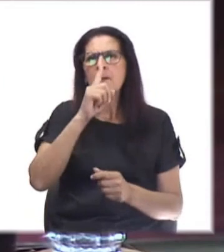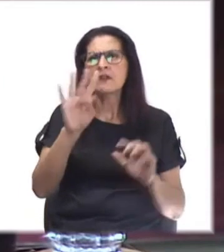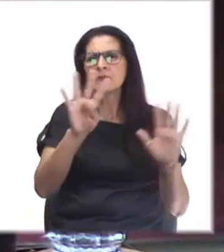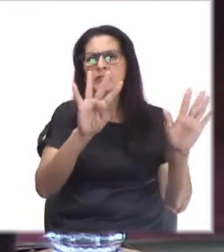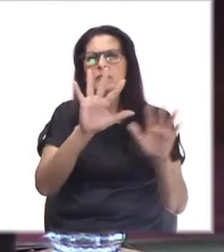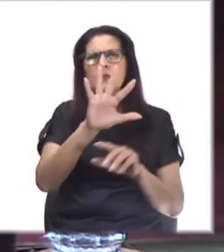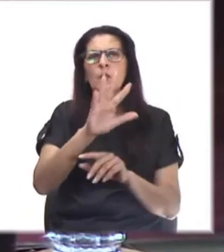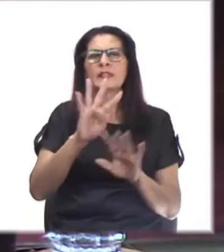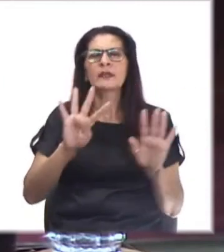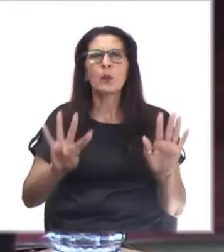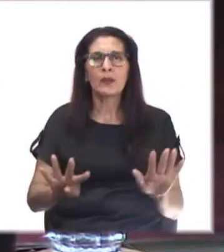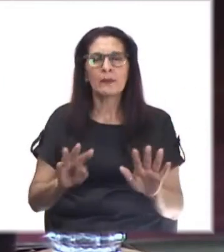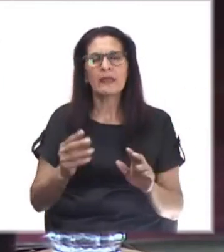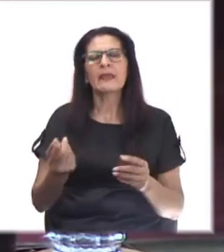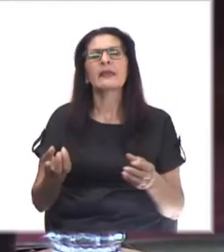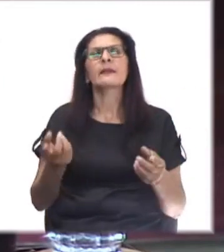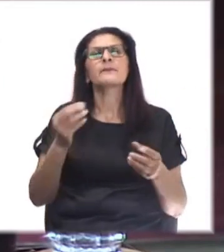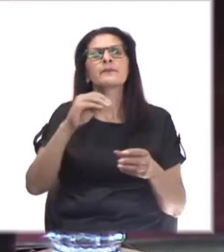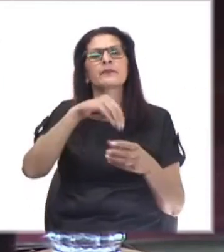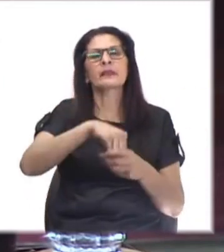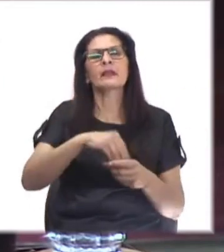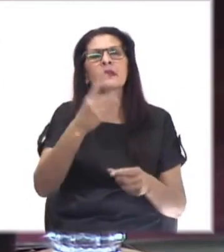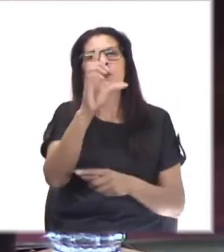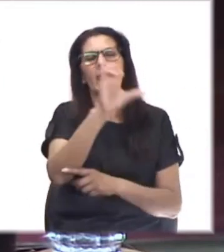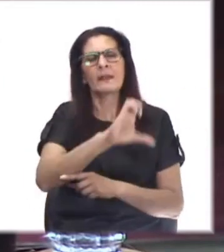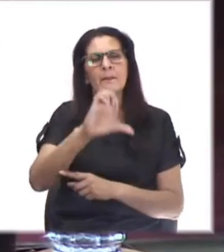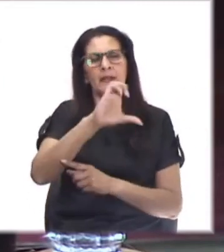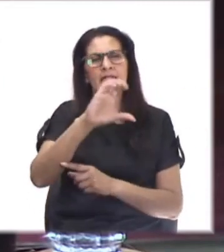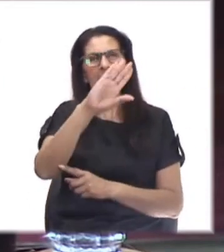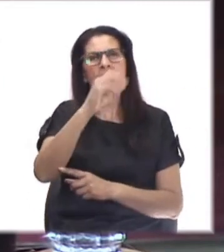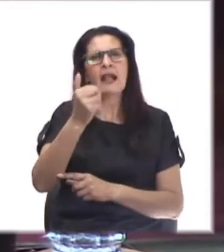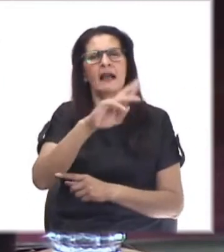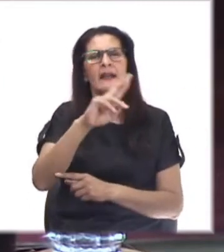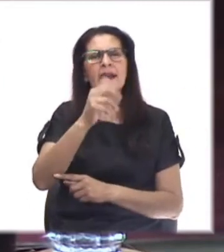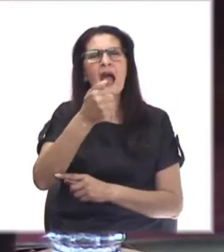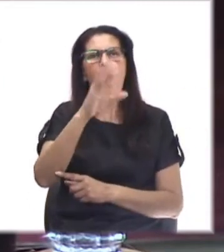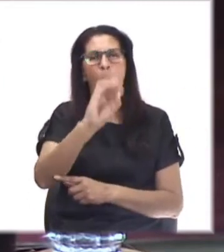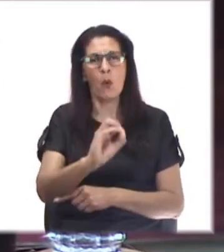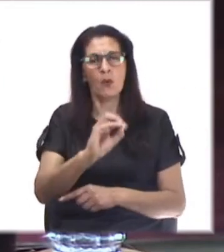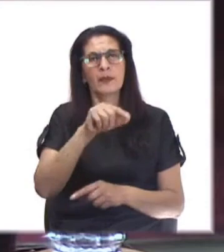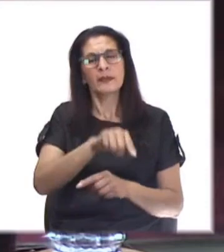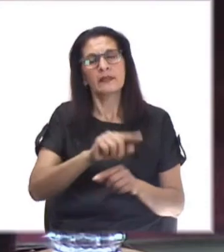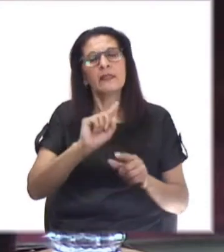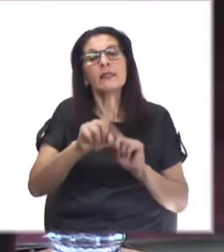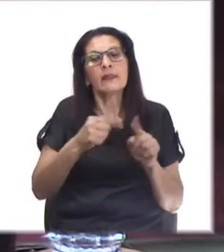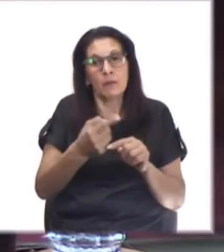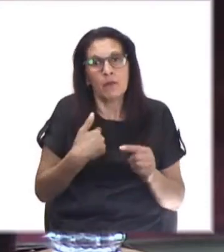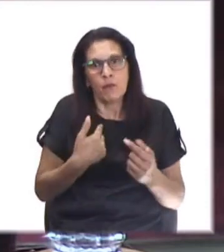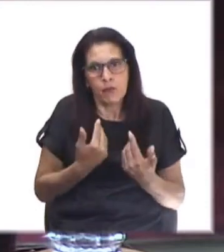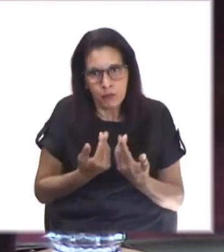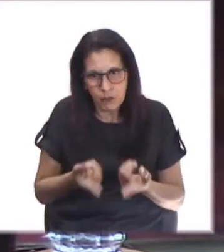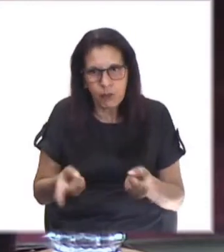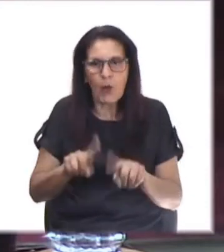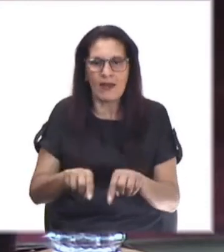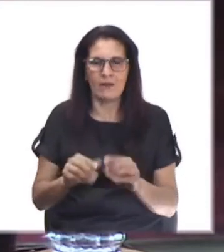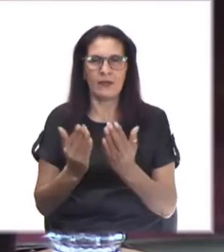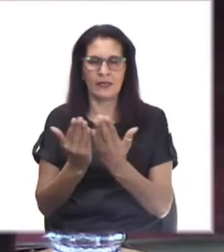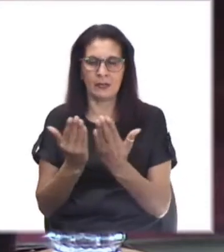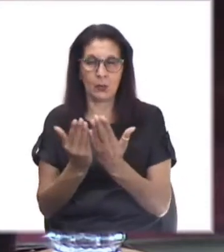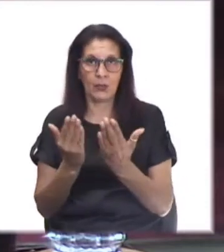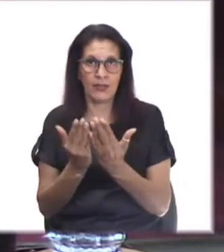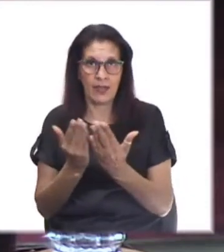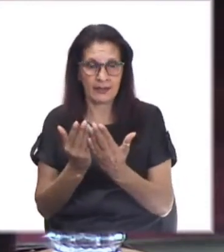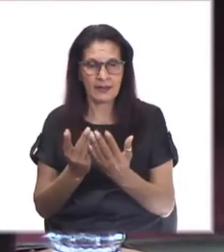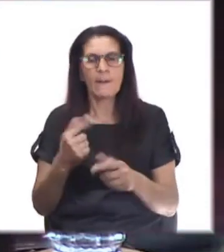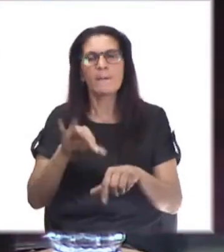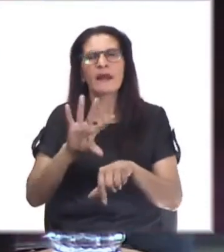en la empresa Carrau y compañía, lo que le posibilitó luego retomar sus estudios y cursar el bachillerato de